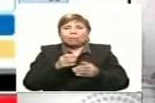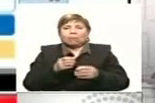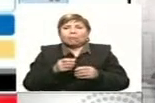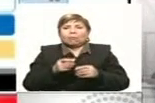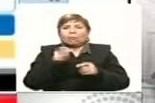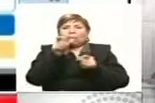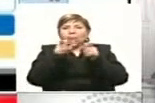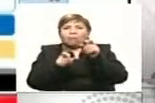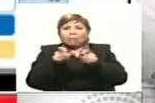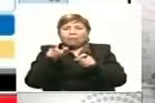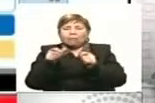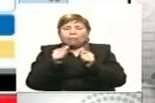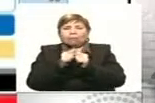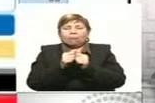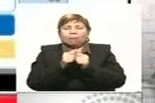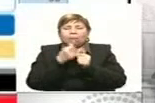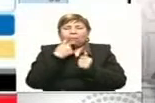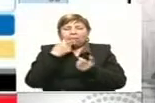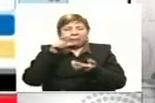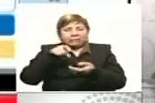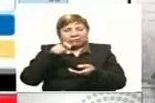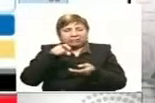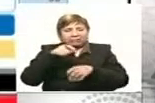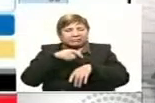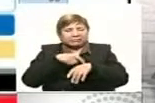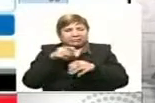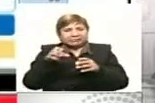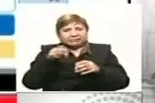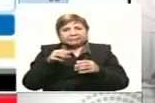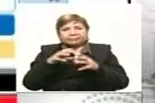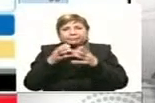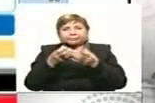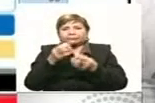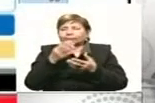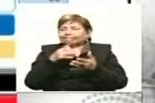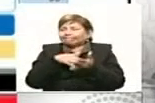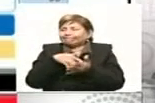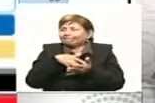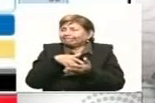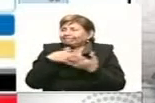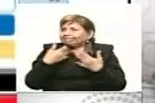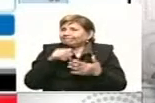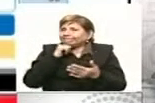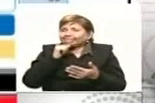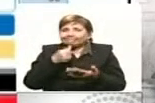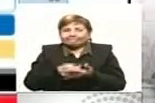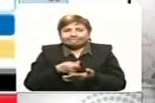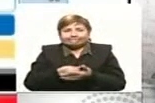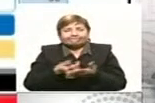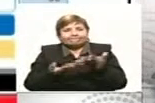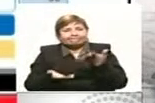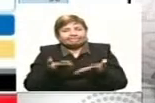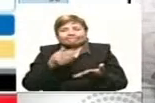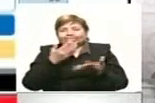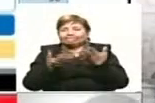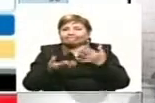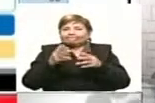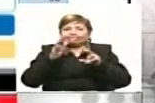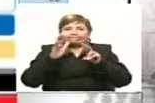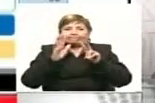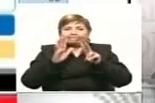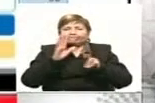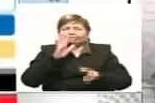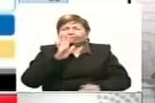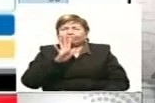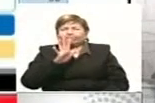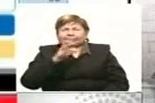al personal que se necesitaba en el sector salud, que tiene una deficiencia se calcula en más de 75